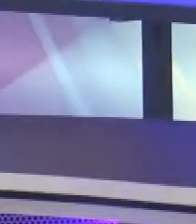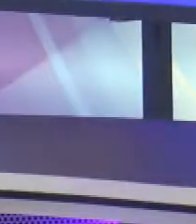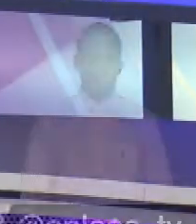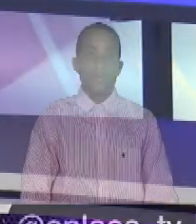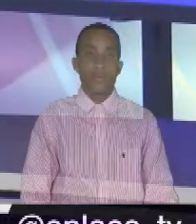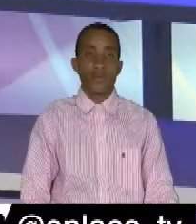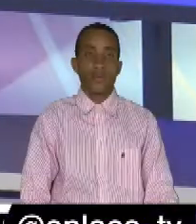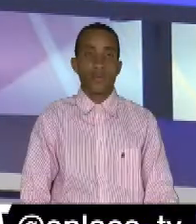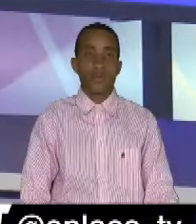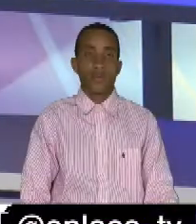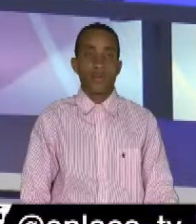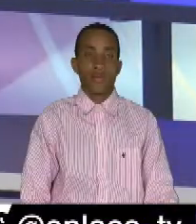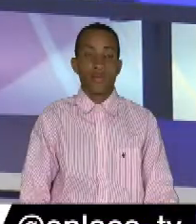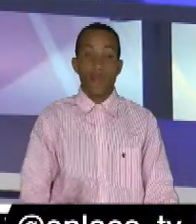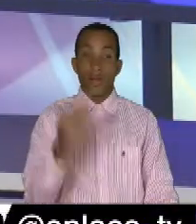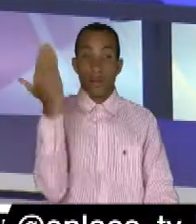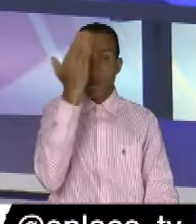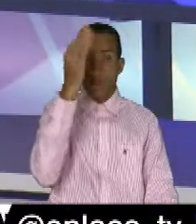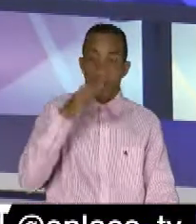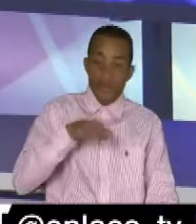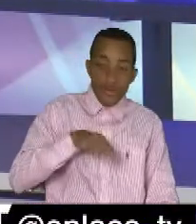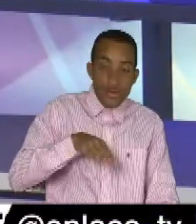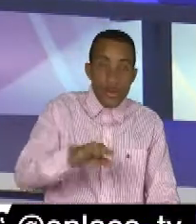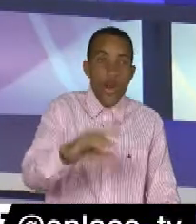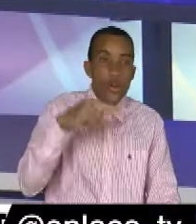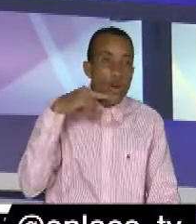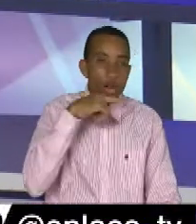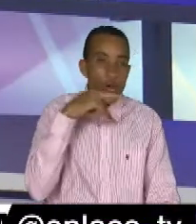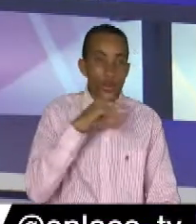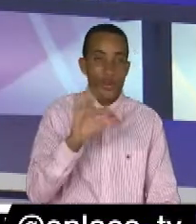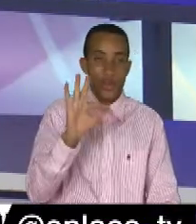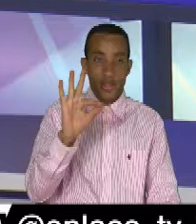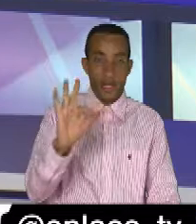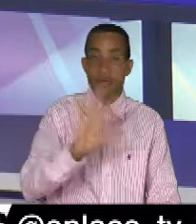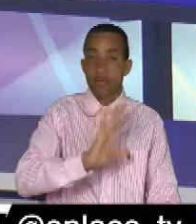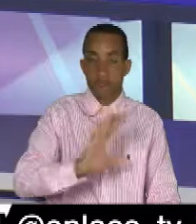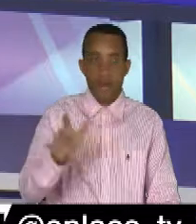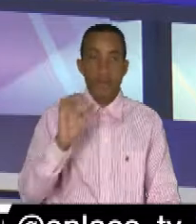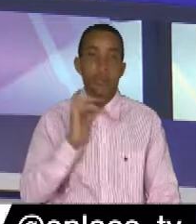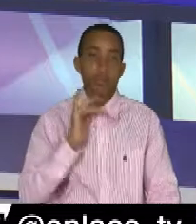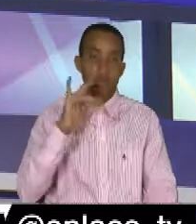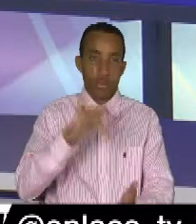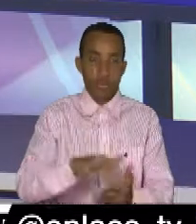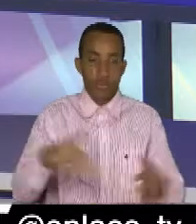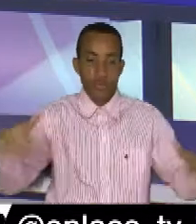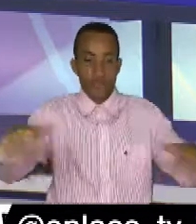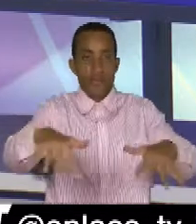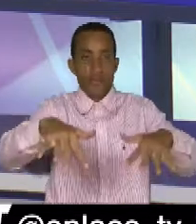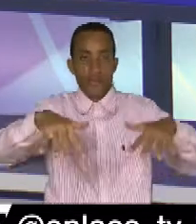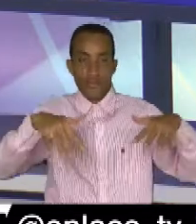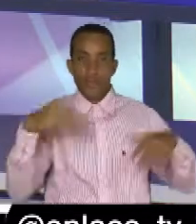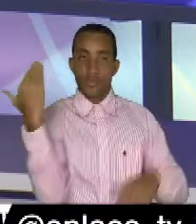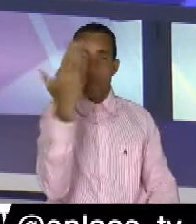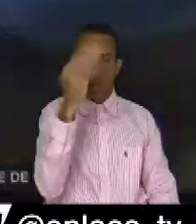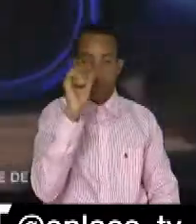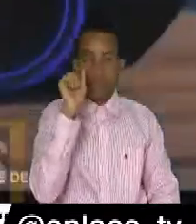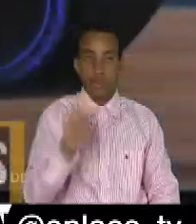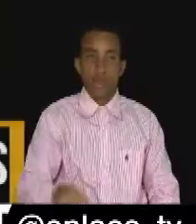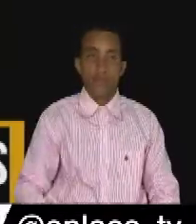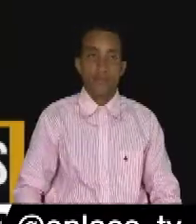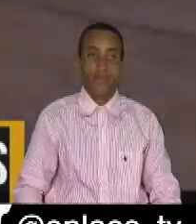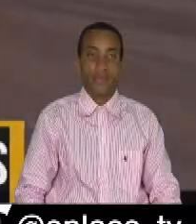Cars 3 ya está en cartelera y es la película recomendada de Enlace Noticias para este fin de semana. Plan familiar que no se pueden perder.